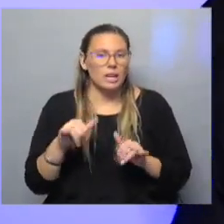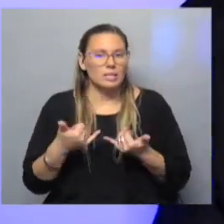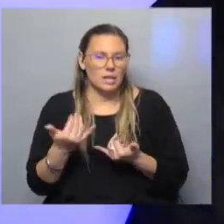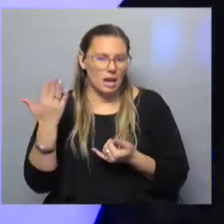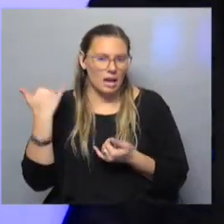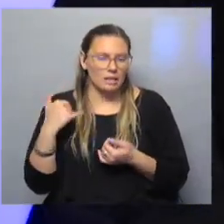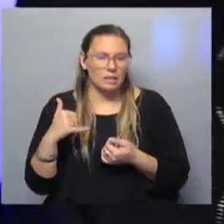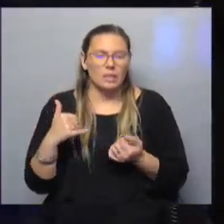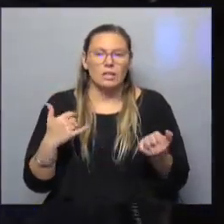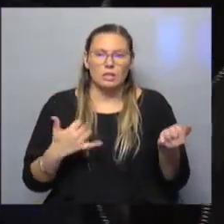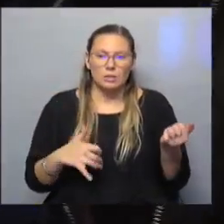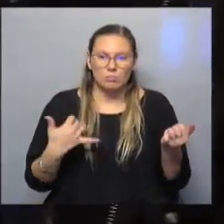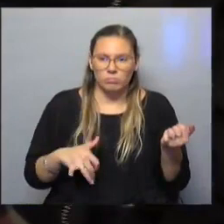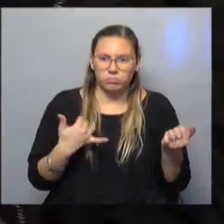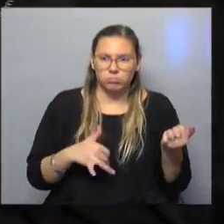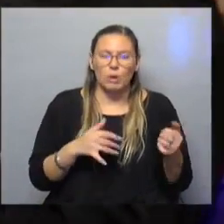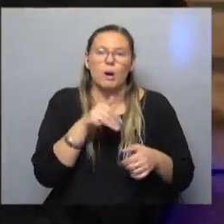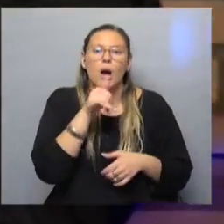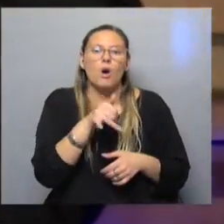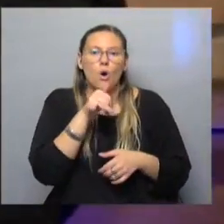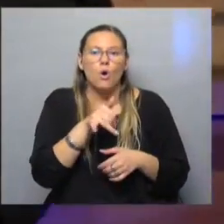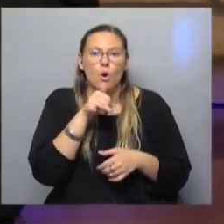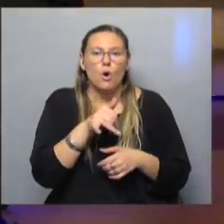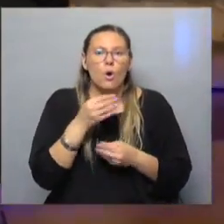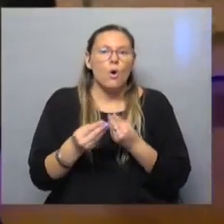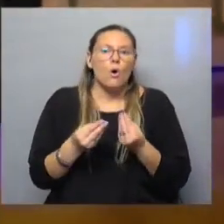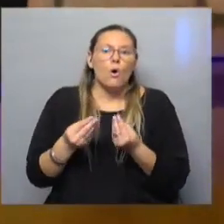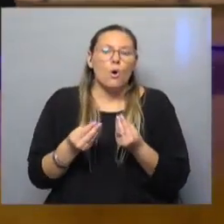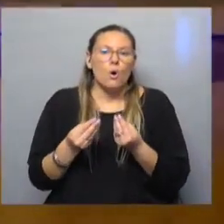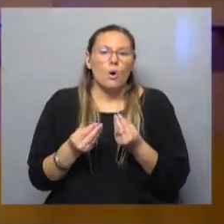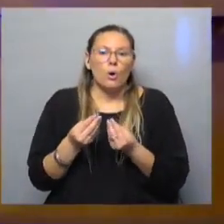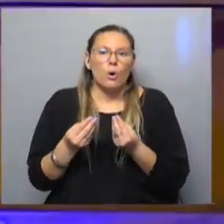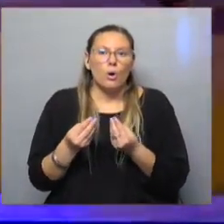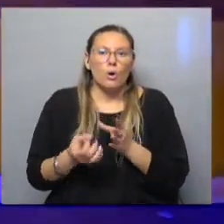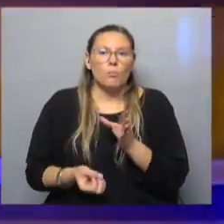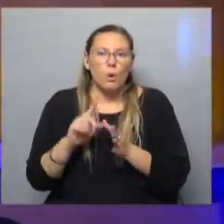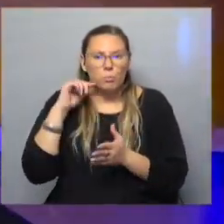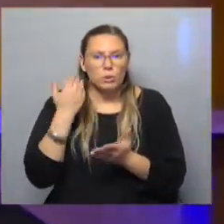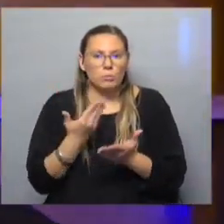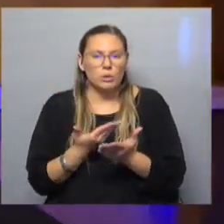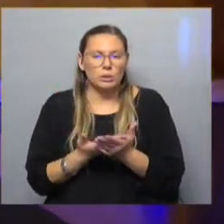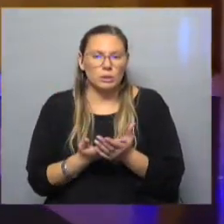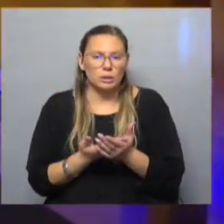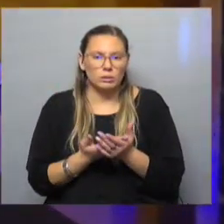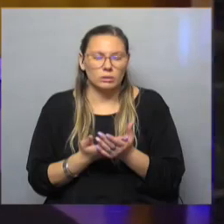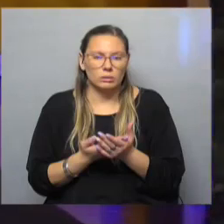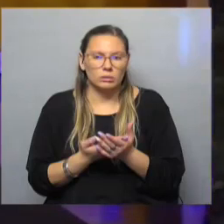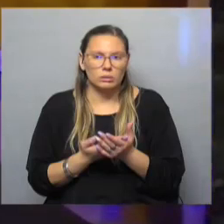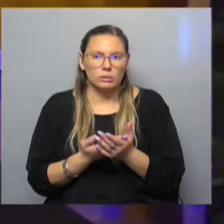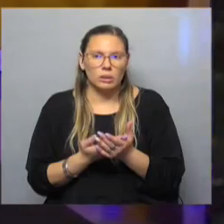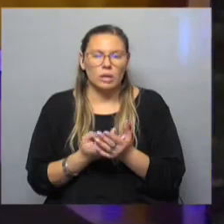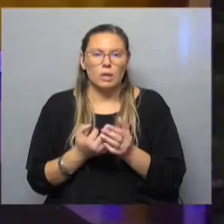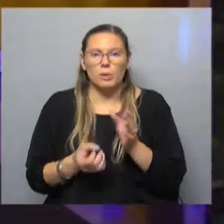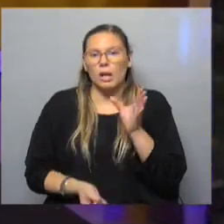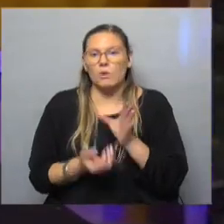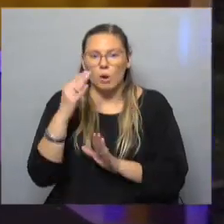piso tocando ahí con ustedes, que nos va a contar un poco, bueno, cómo se gesta esta propuesta y cuál es la propuesta para la